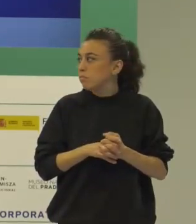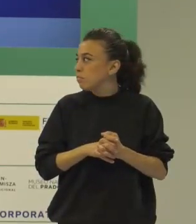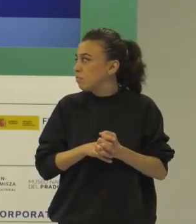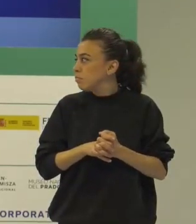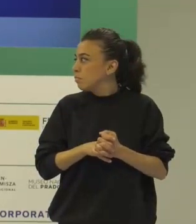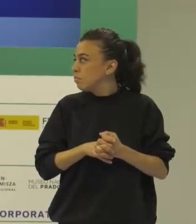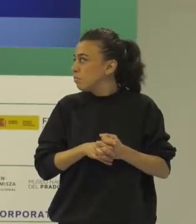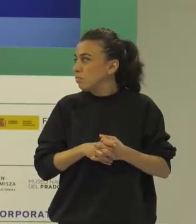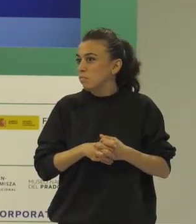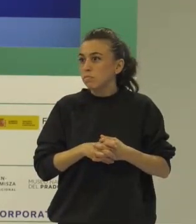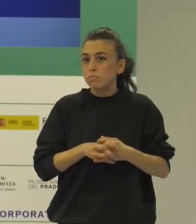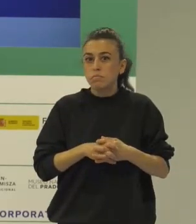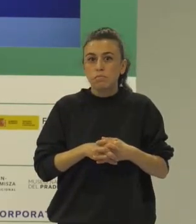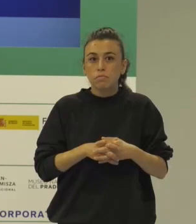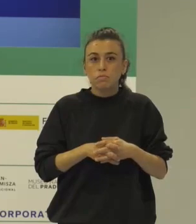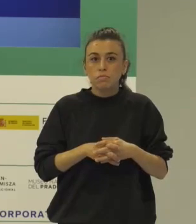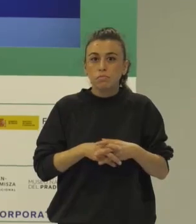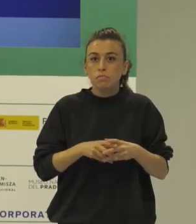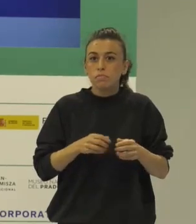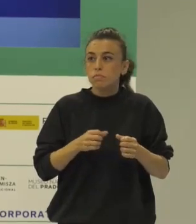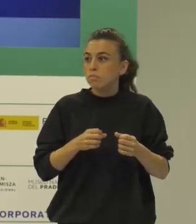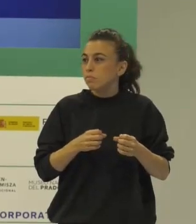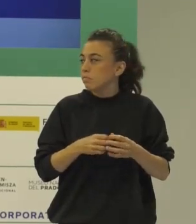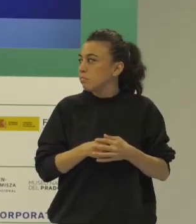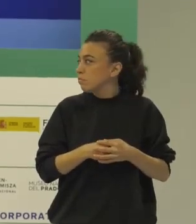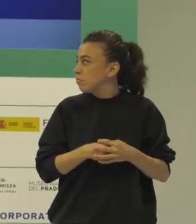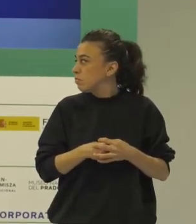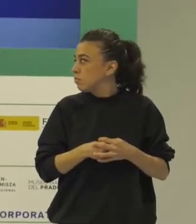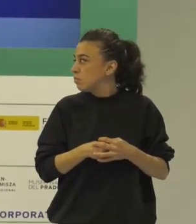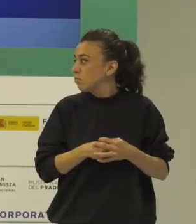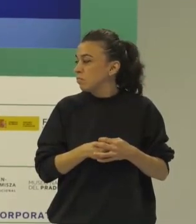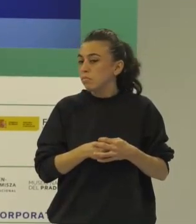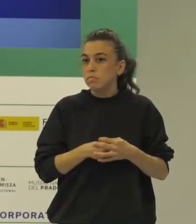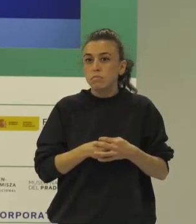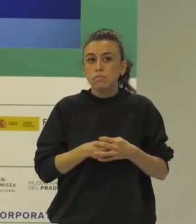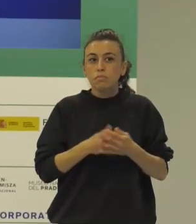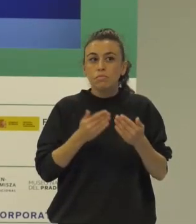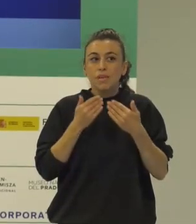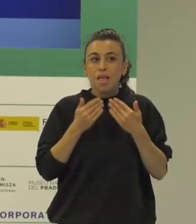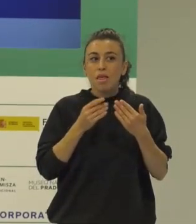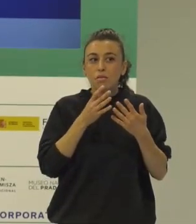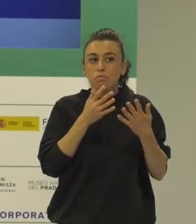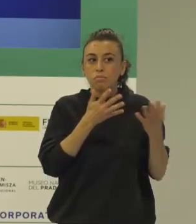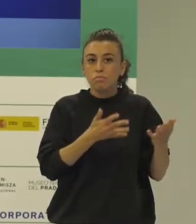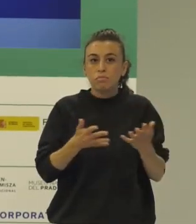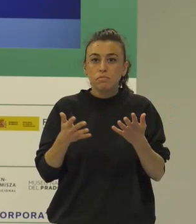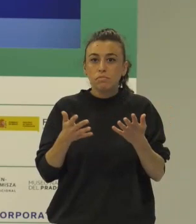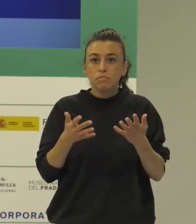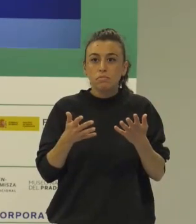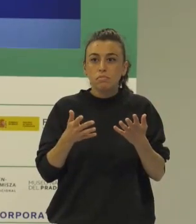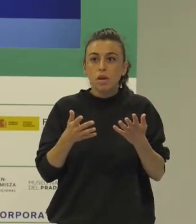Bien. Bueno, primero que nada, agradecer la invitación, la oportunidad de poderles